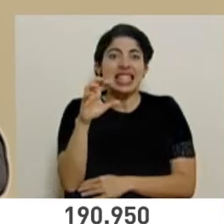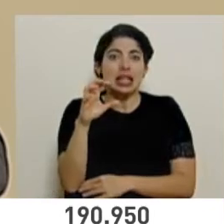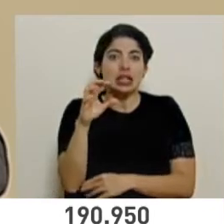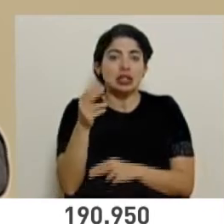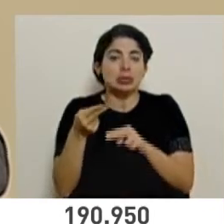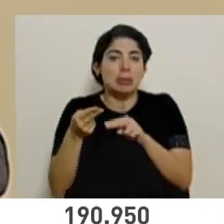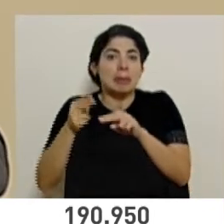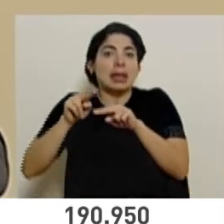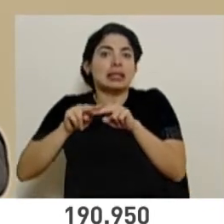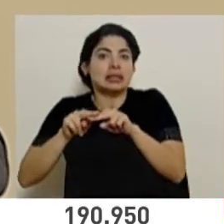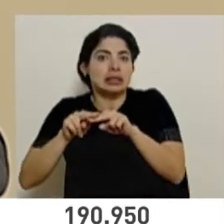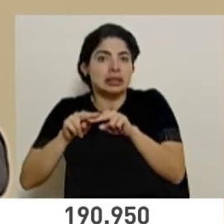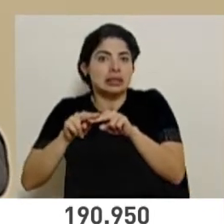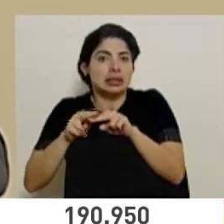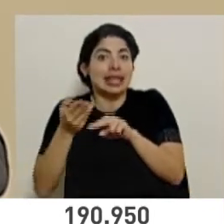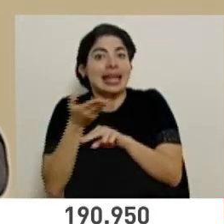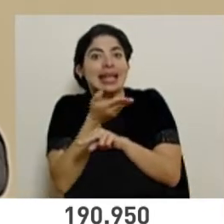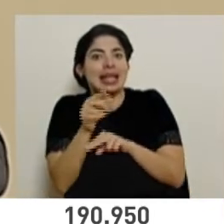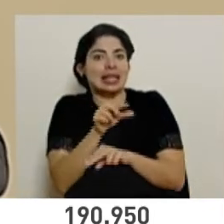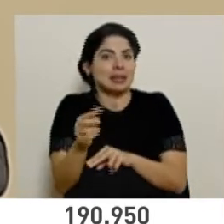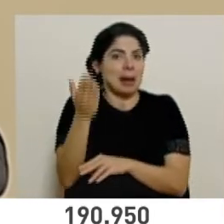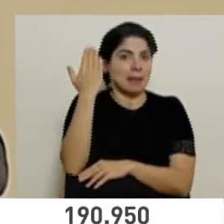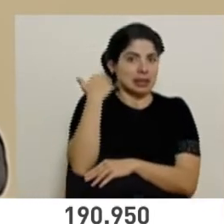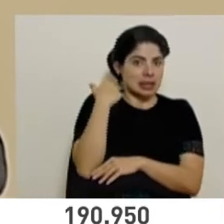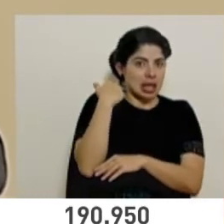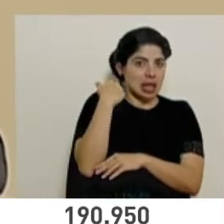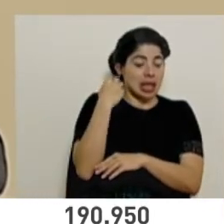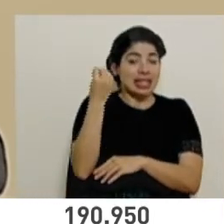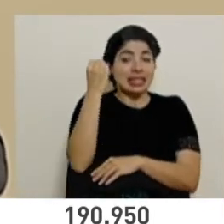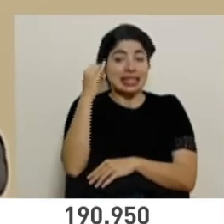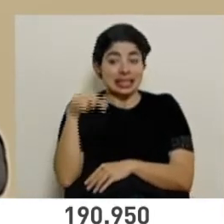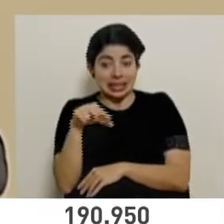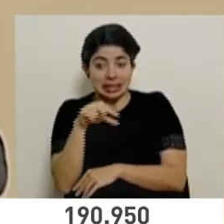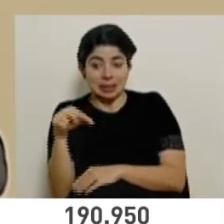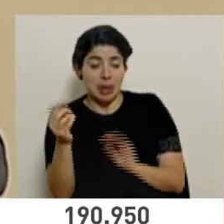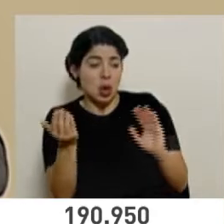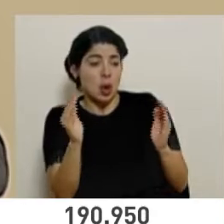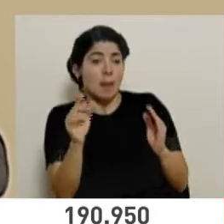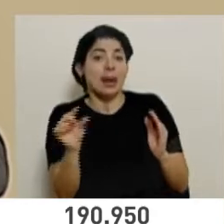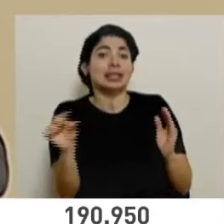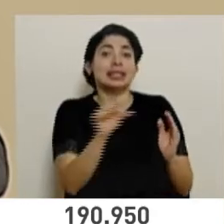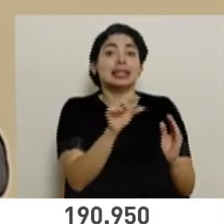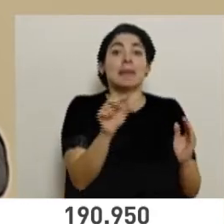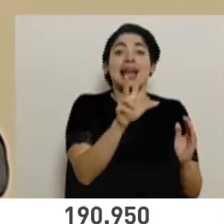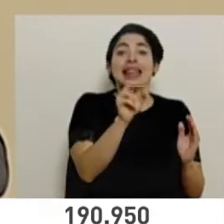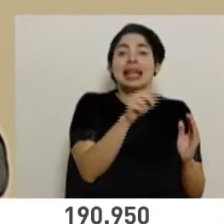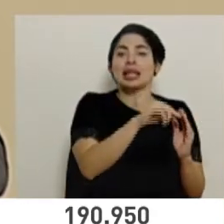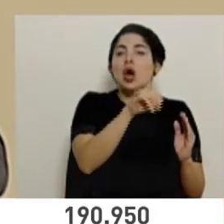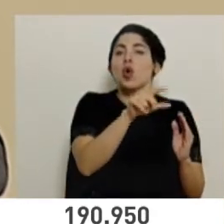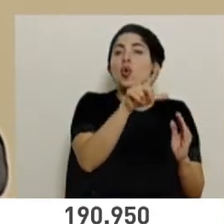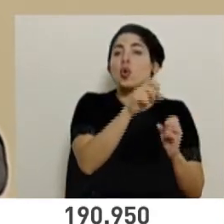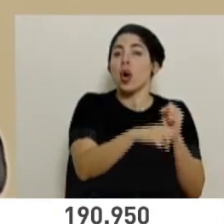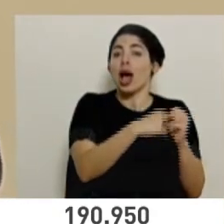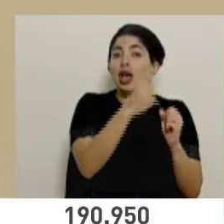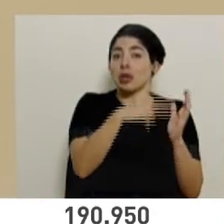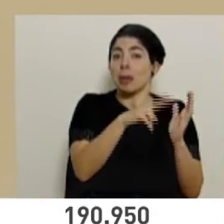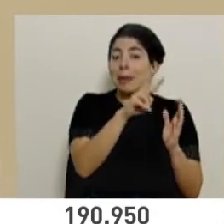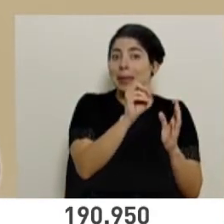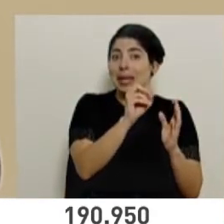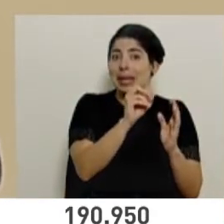más que la semana anterior y comparable con la semana número 30, que fue en julio del 2020, cuando